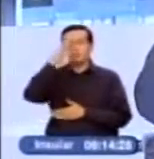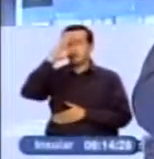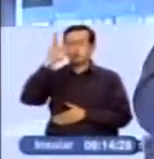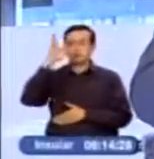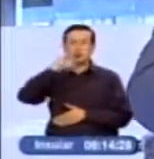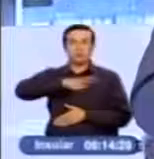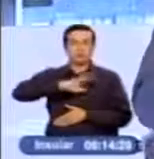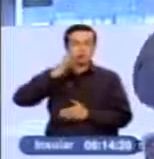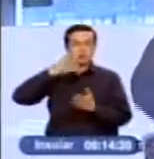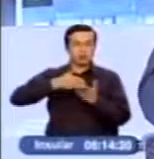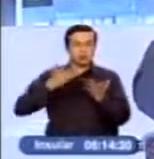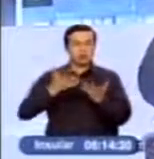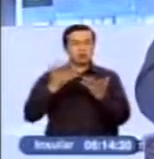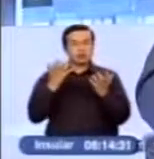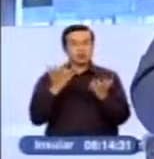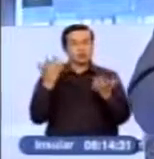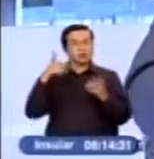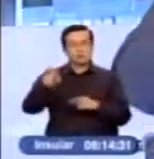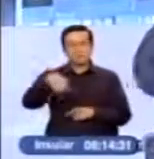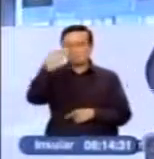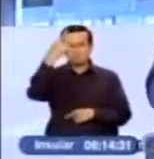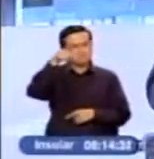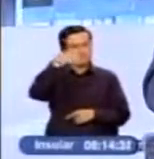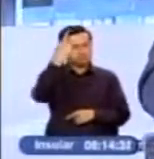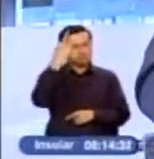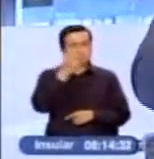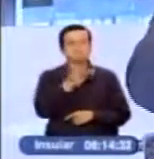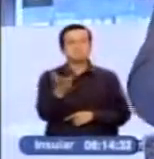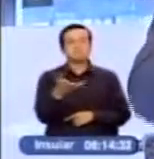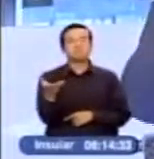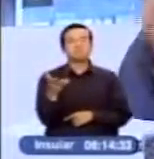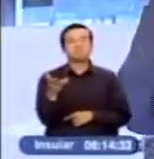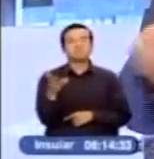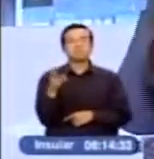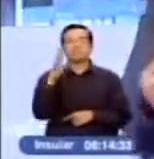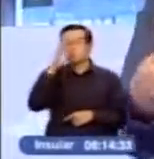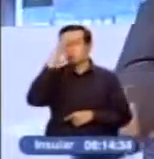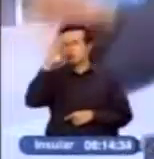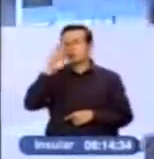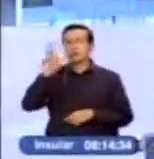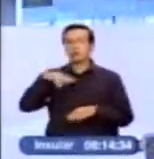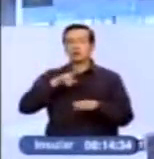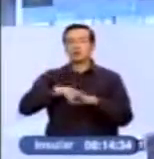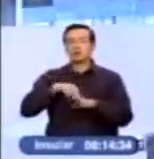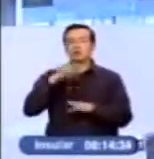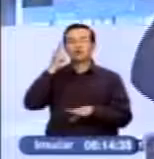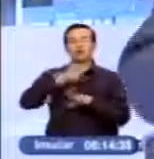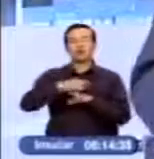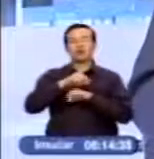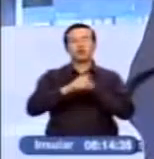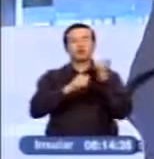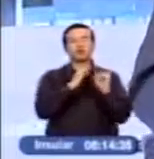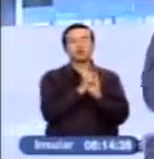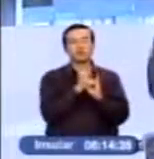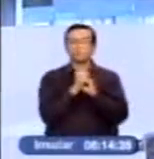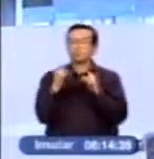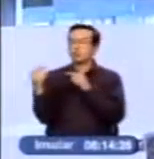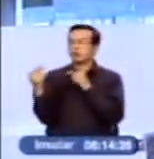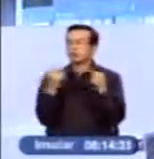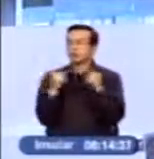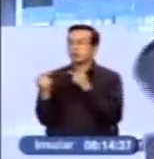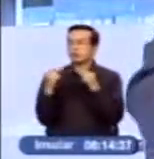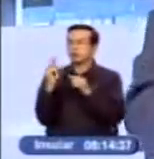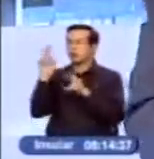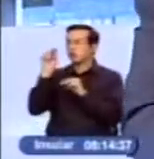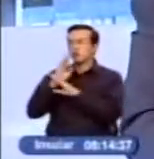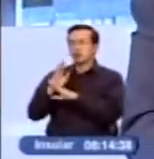policía municipal tratando de aplicar las ordenanzas, actúa la Policía Nacional por orden de otras instancias para evitar la